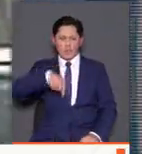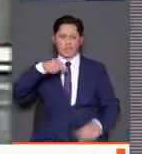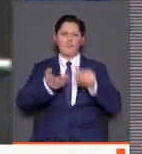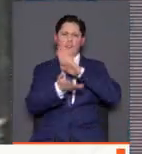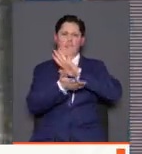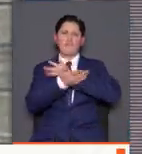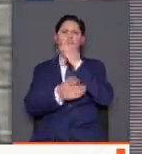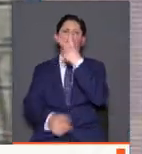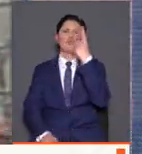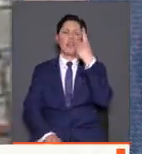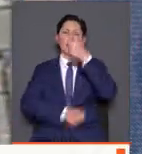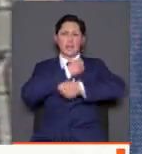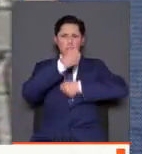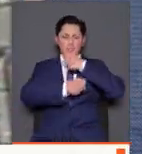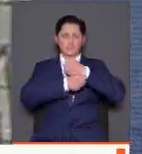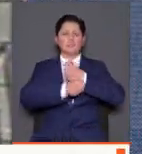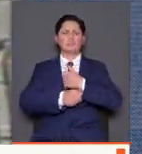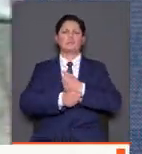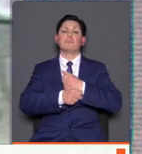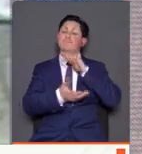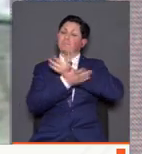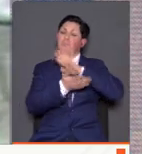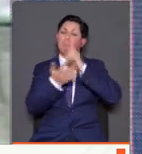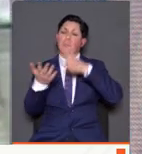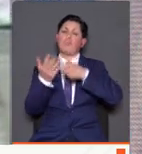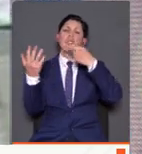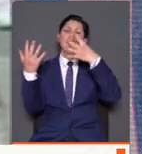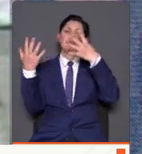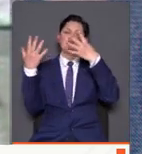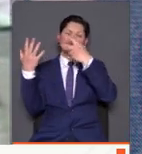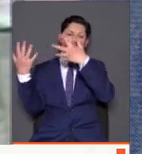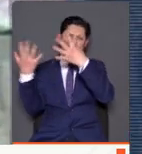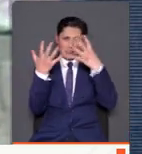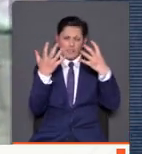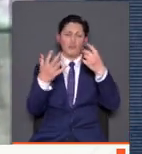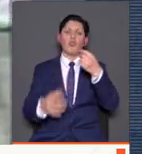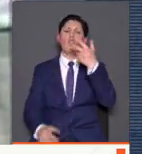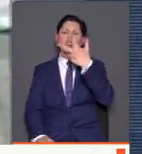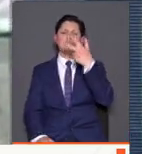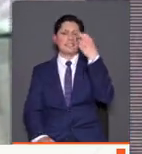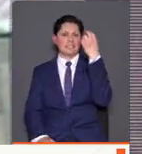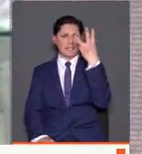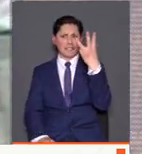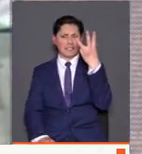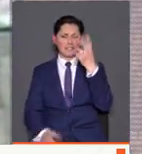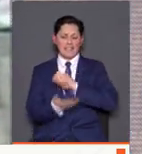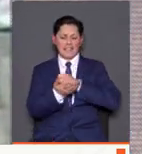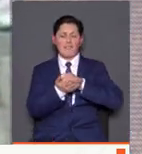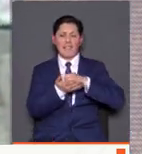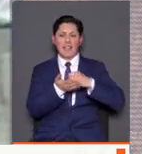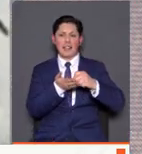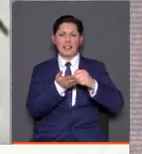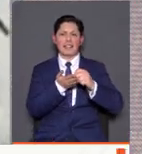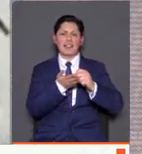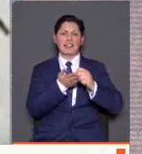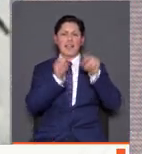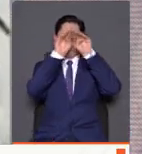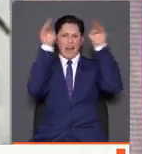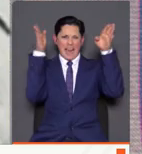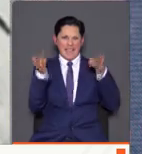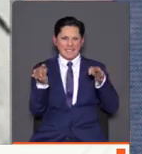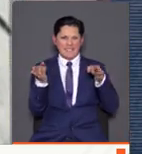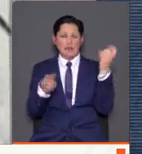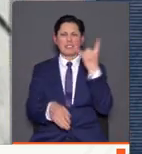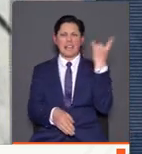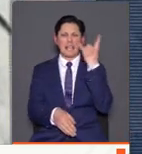21 años de vida. Queremos celebración de 1983 para una historia que se escribe primero en un garage de la Universidad Católica. Solo